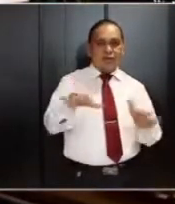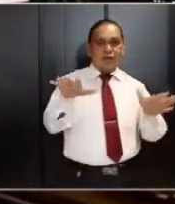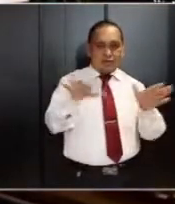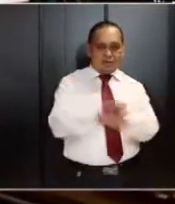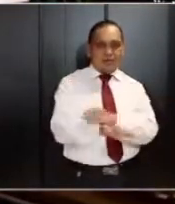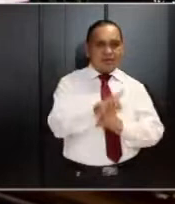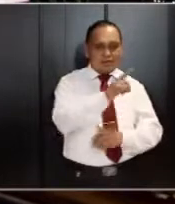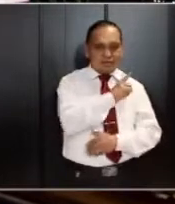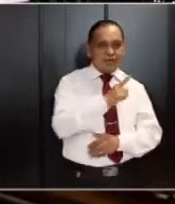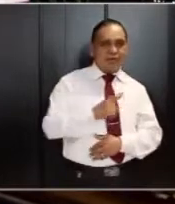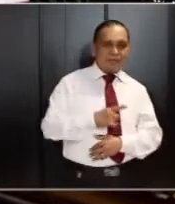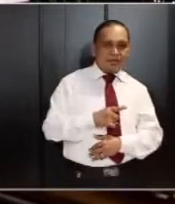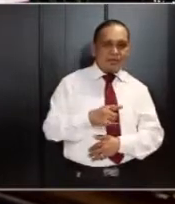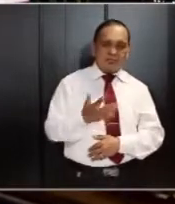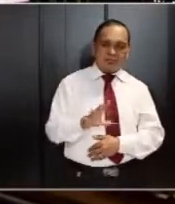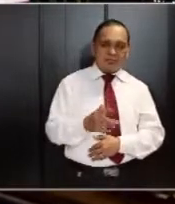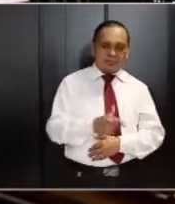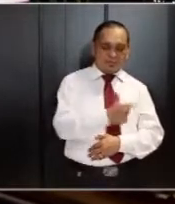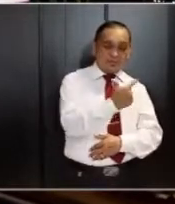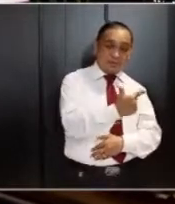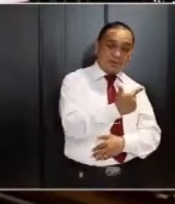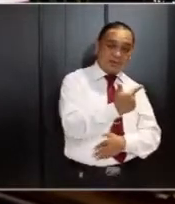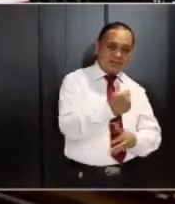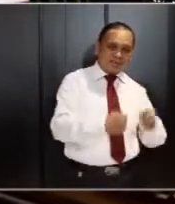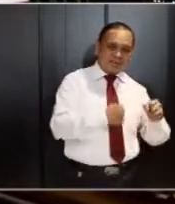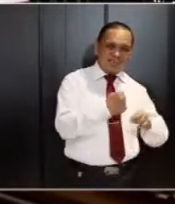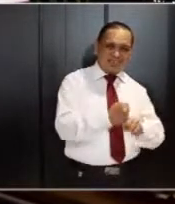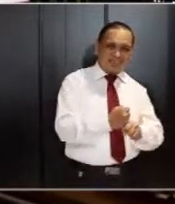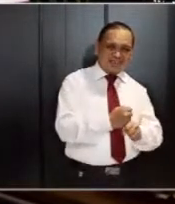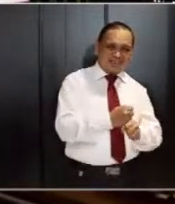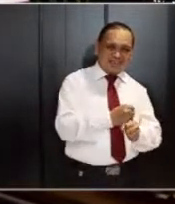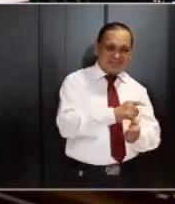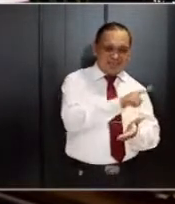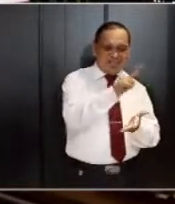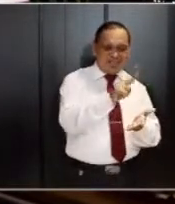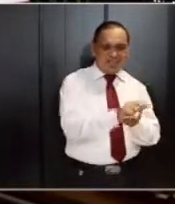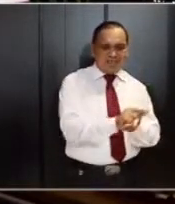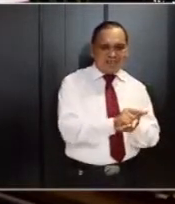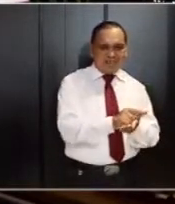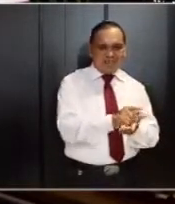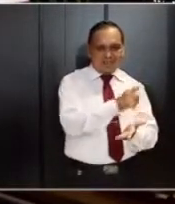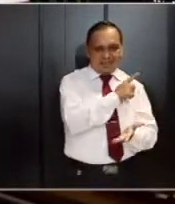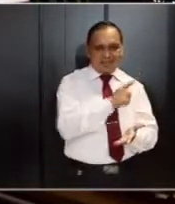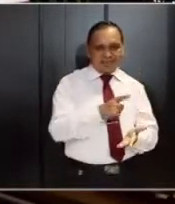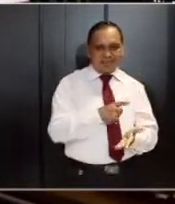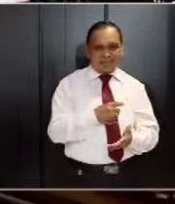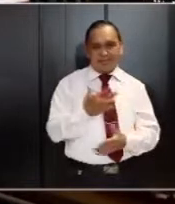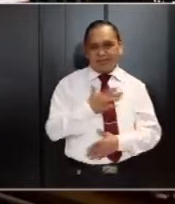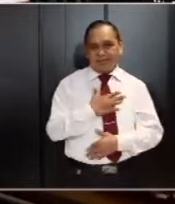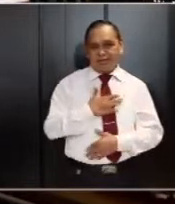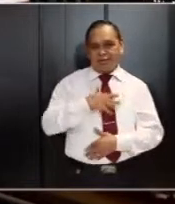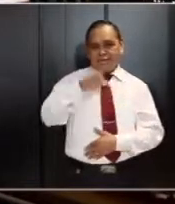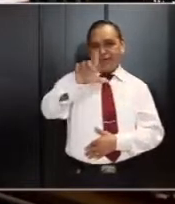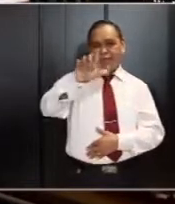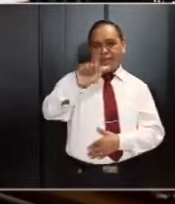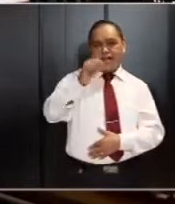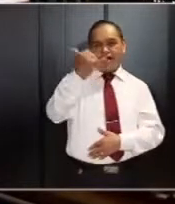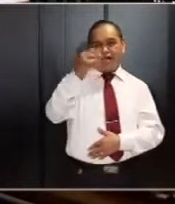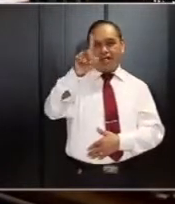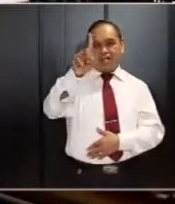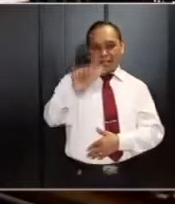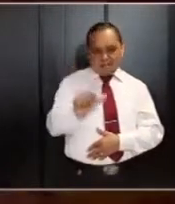uso de razón, como hay de los 7 años, porque te pone luego cada nombre que tienes que cargar toda la vida. A mí sí me gusta Elaida, ya me gusta